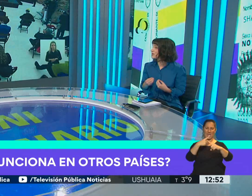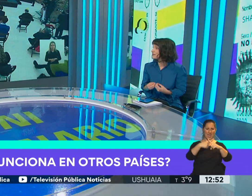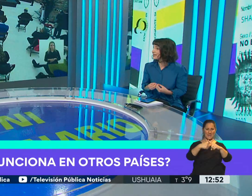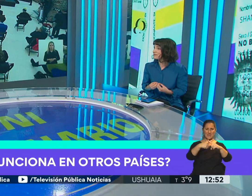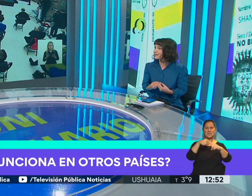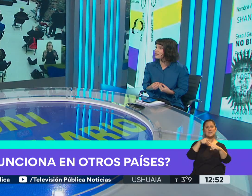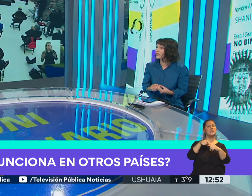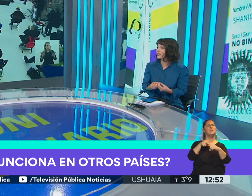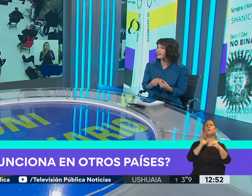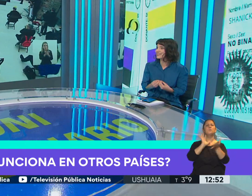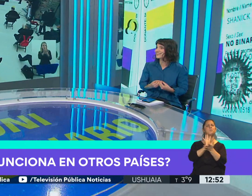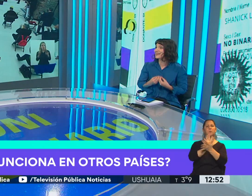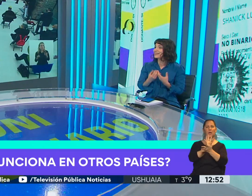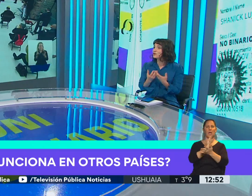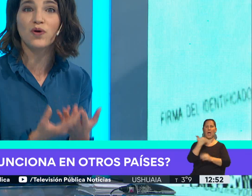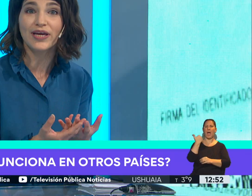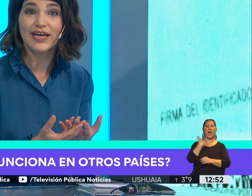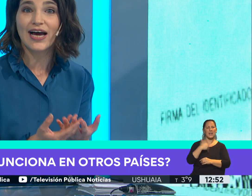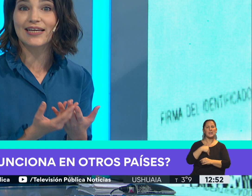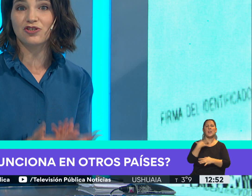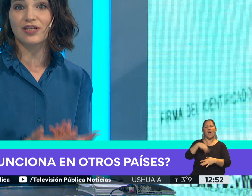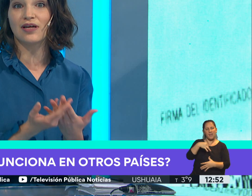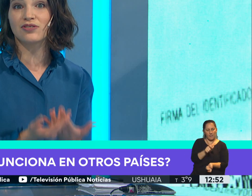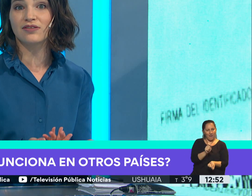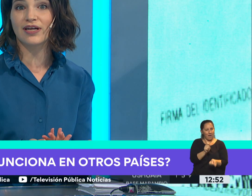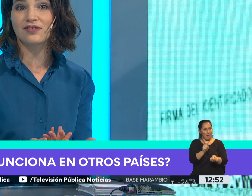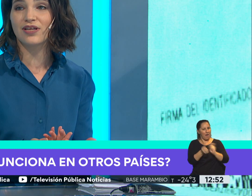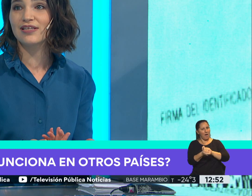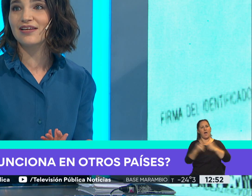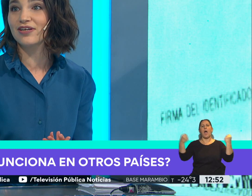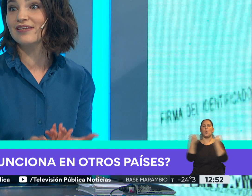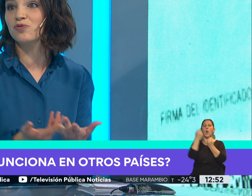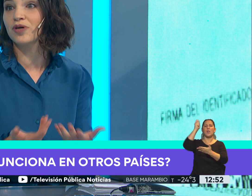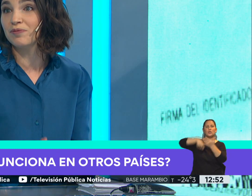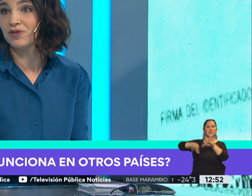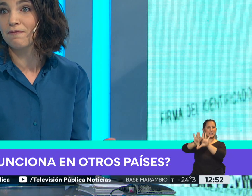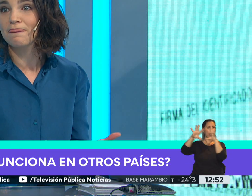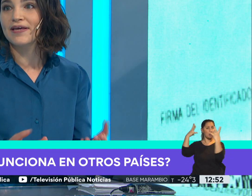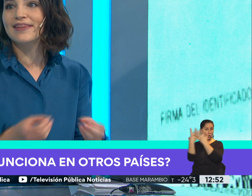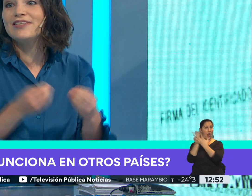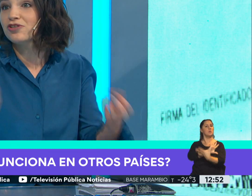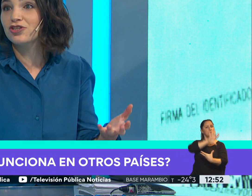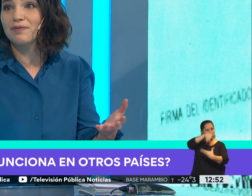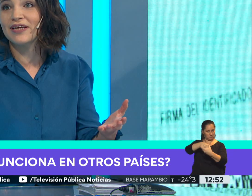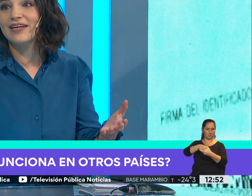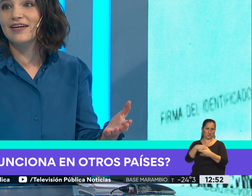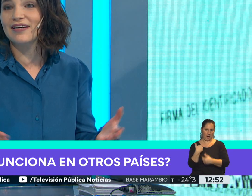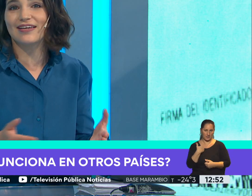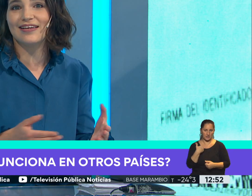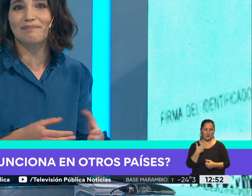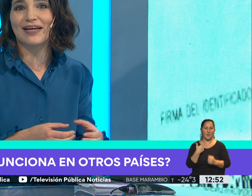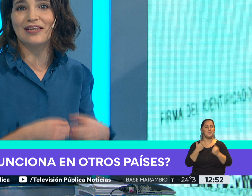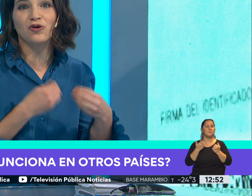ver fundamentalmente con que Argentina se adecúe a aquellos tratados internacionales a los que está suscripto. Claro. Dicho de otra